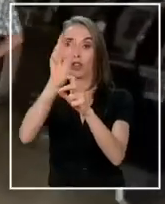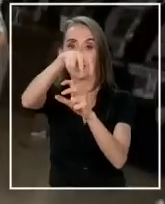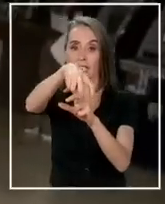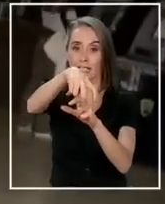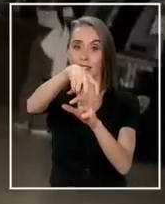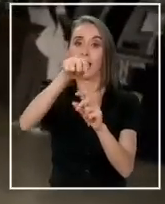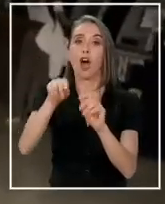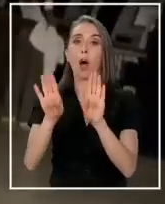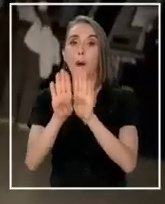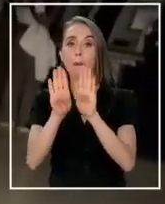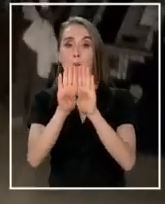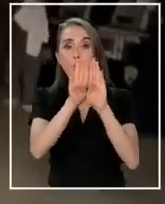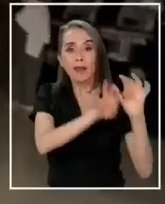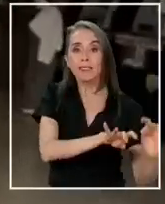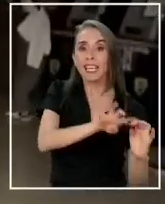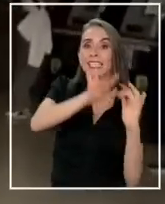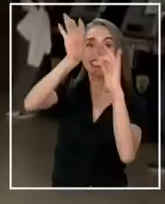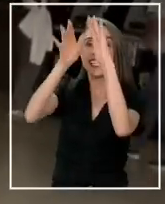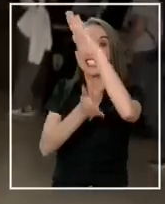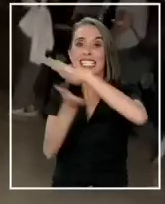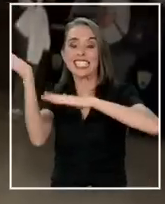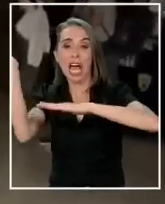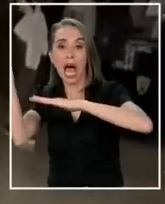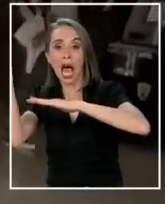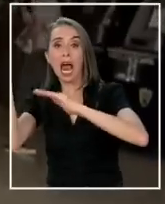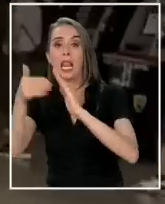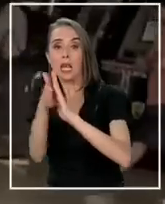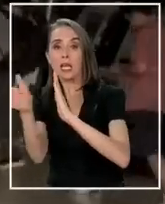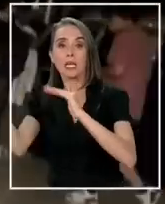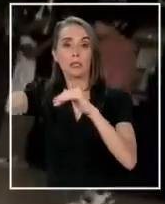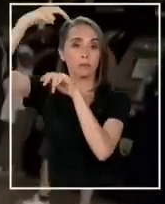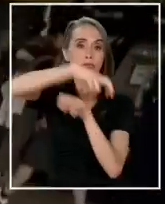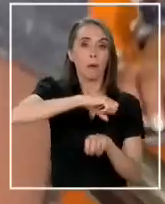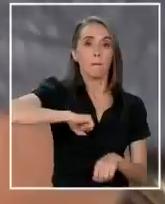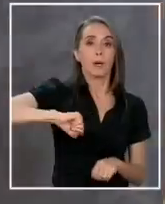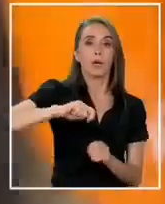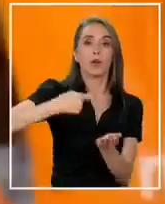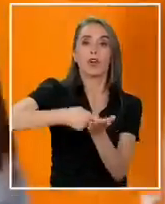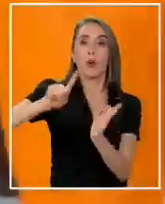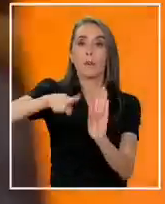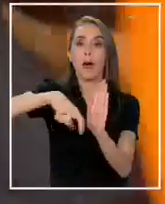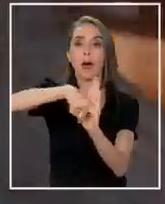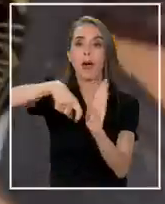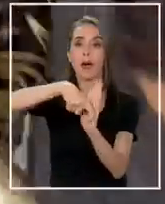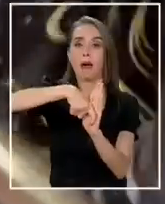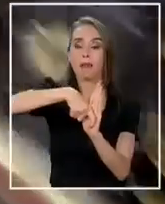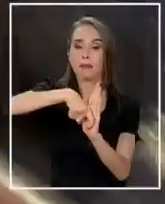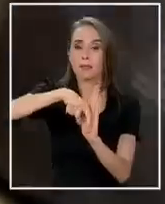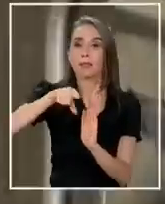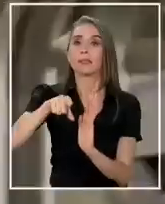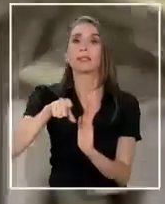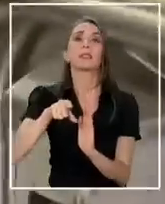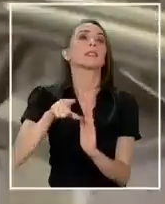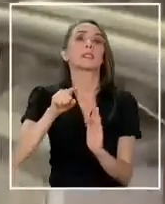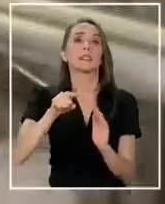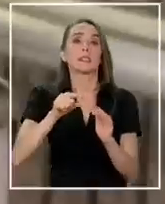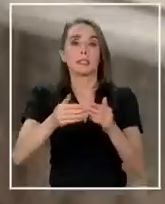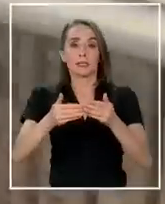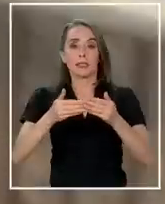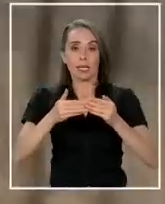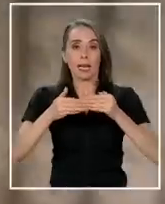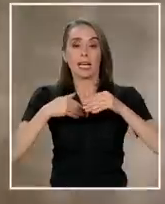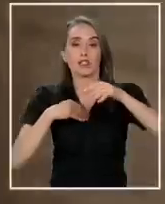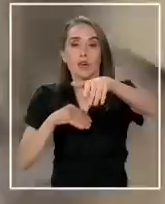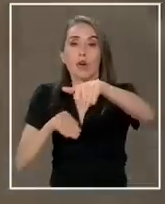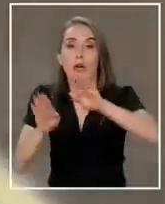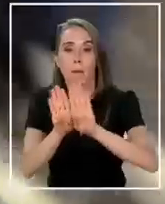Ahora son las puertas de salida las protagonistas de múltiples evasiones su particularidad es que deben ser abiertas desde